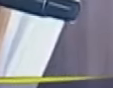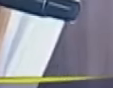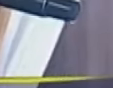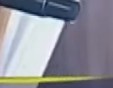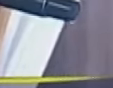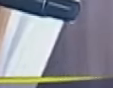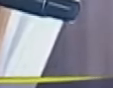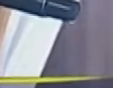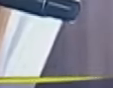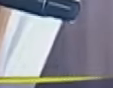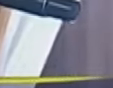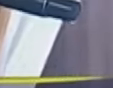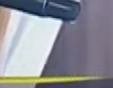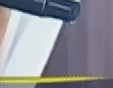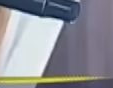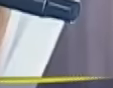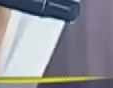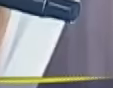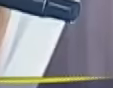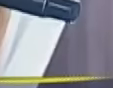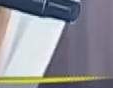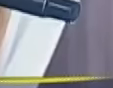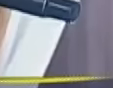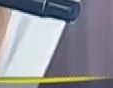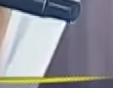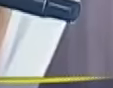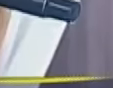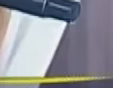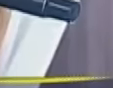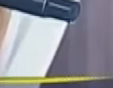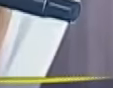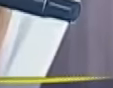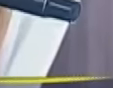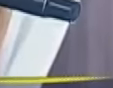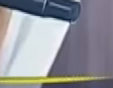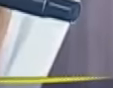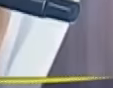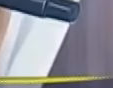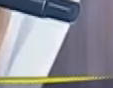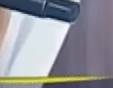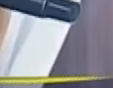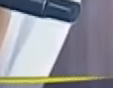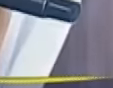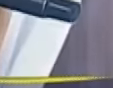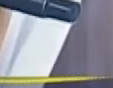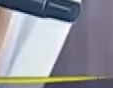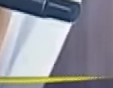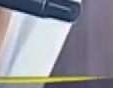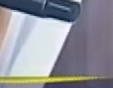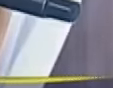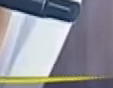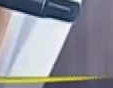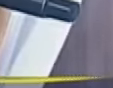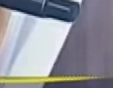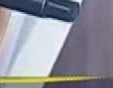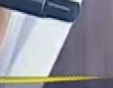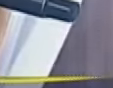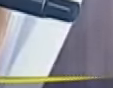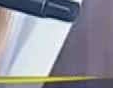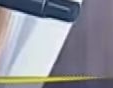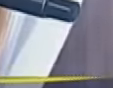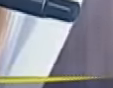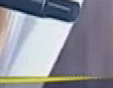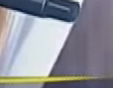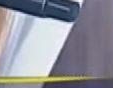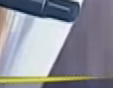Dillon, Ambassador for the Republic of Trinidad and Tobago, Embajador de la República Ladies and gentlemen, de Tobago ante Venezuela,